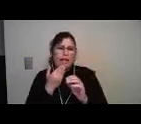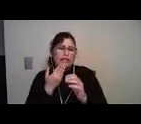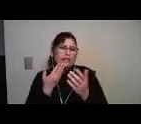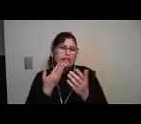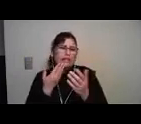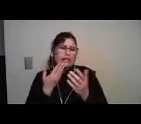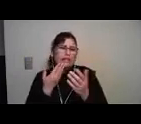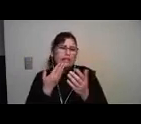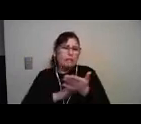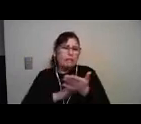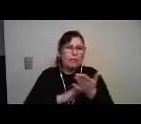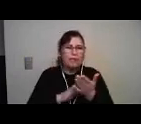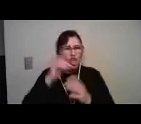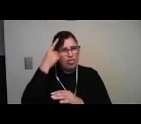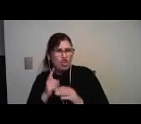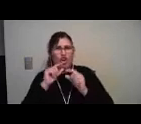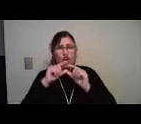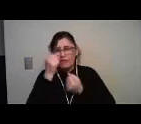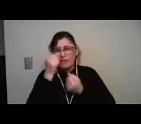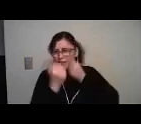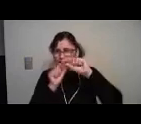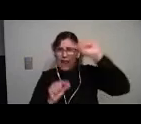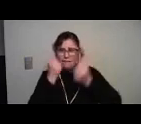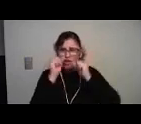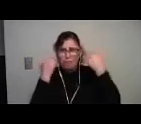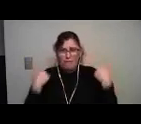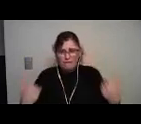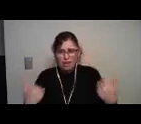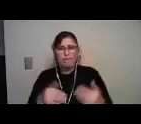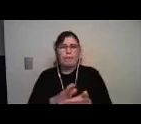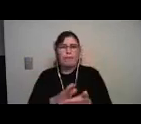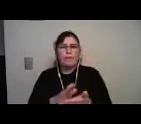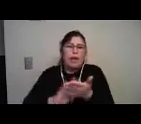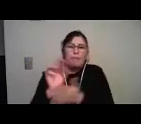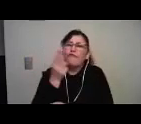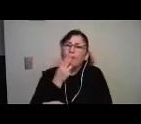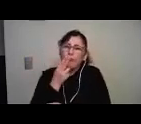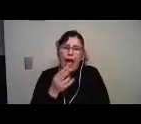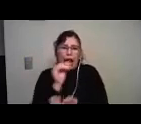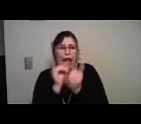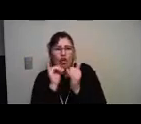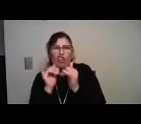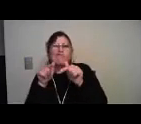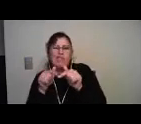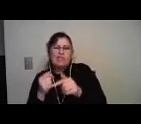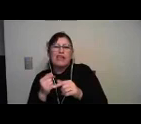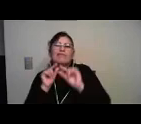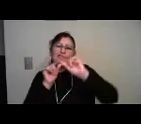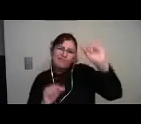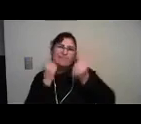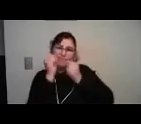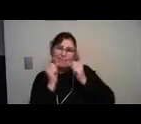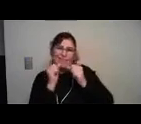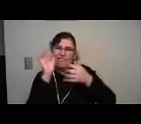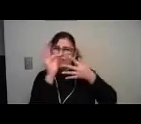nervioso periférico y factores asociados al estilo de vida como el fumar o el consumir alcohol, ¿ya? Si uno va sumando todos estos